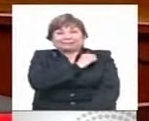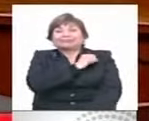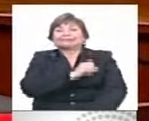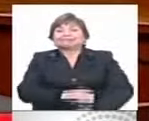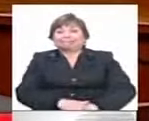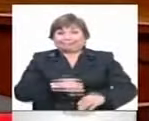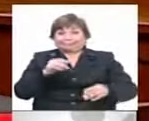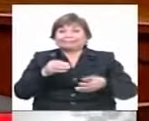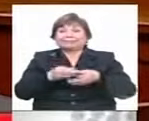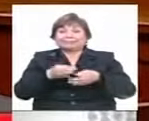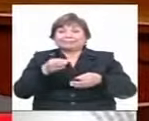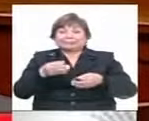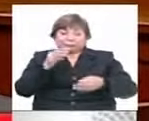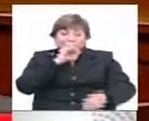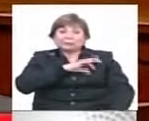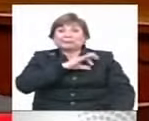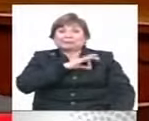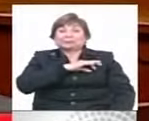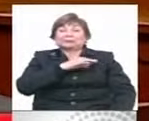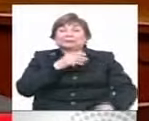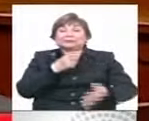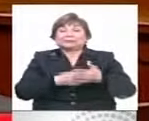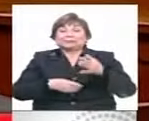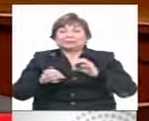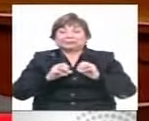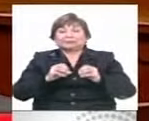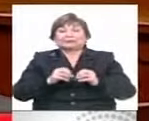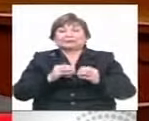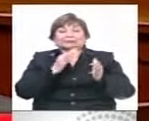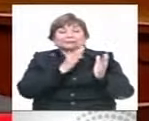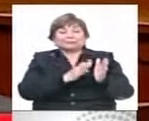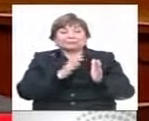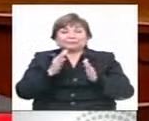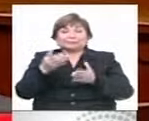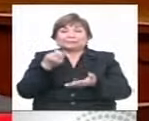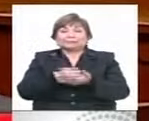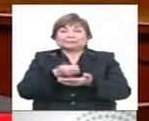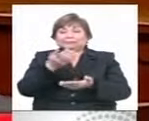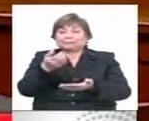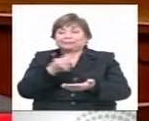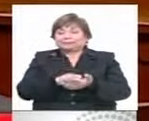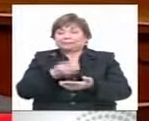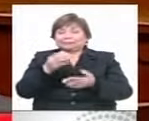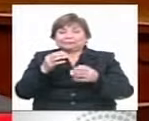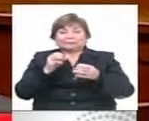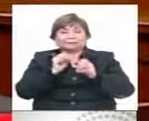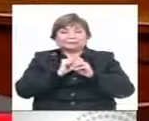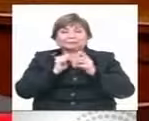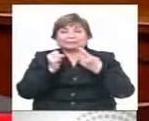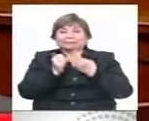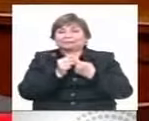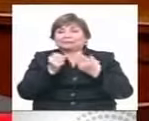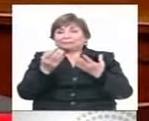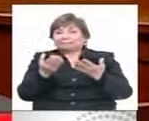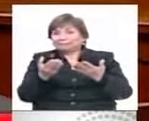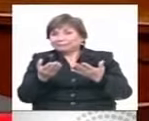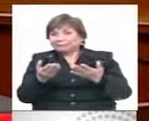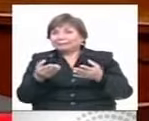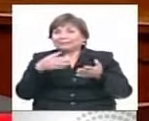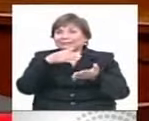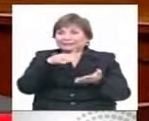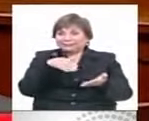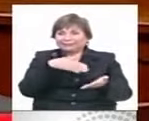Esta ampliación beneficiará también a la agricultura a través de compra de productos en un sistema de compras que será